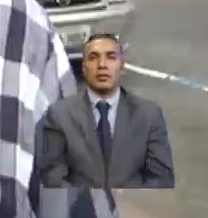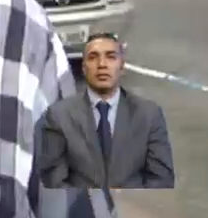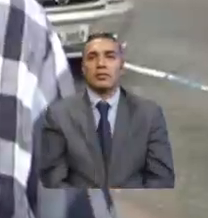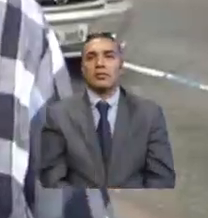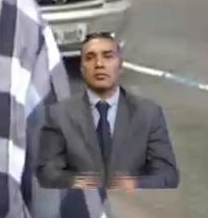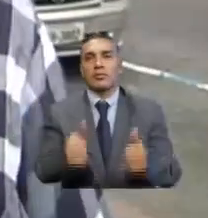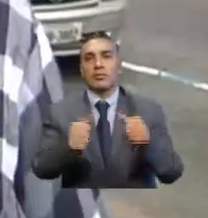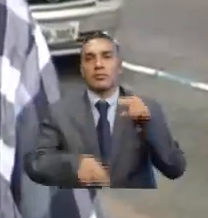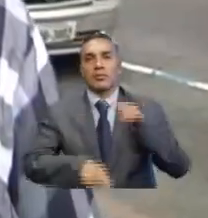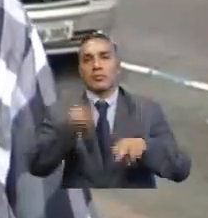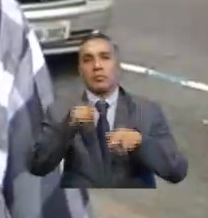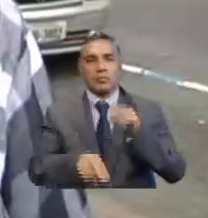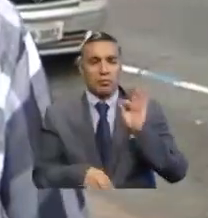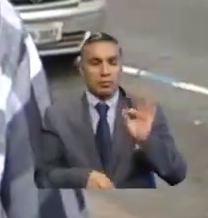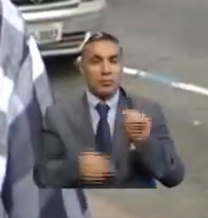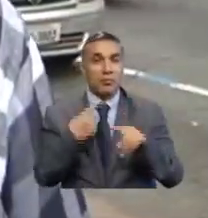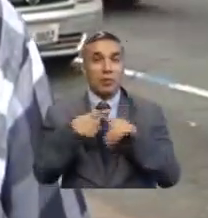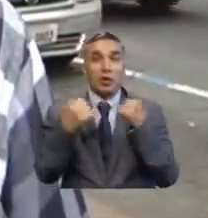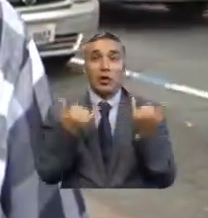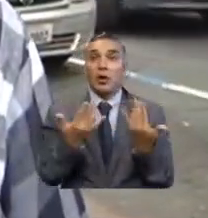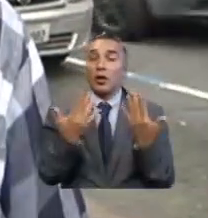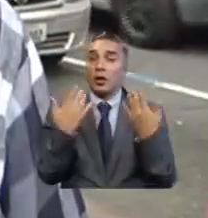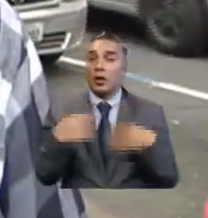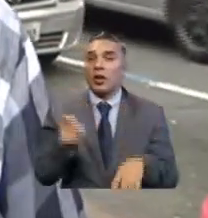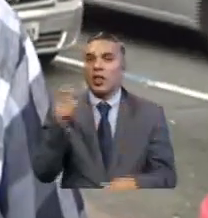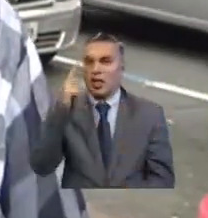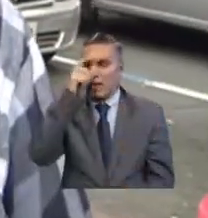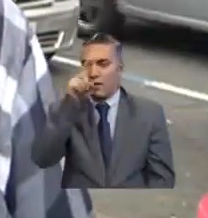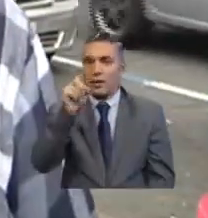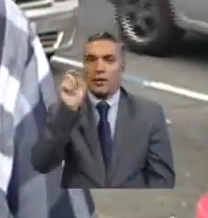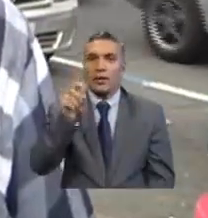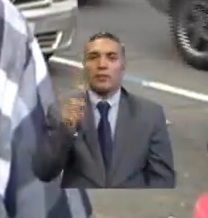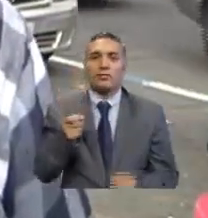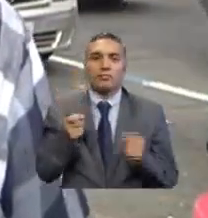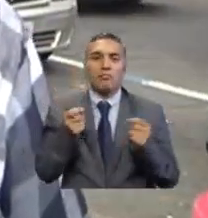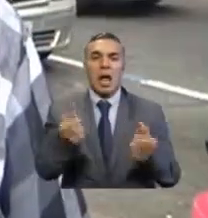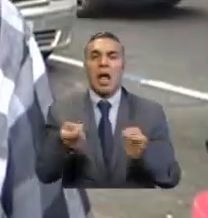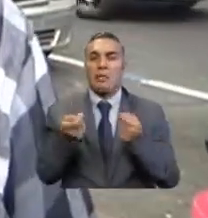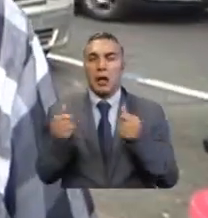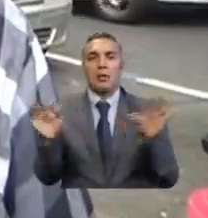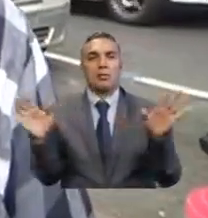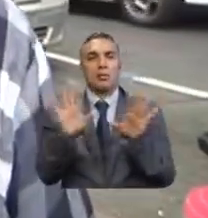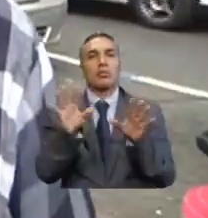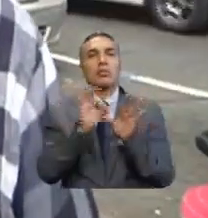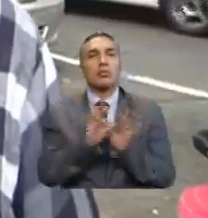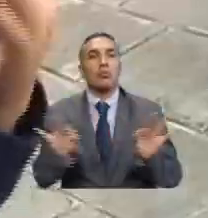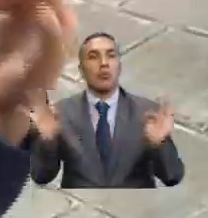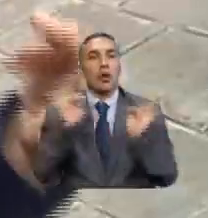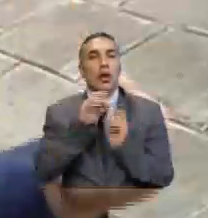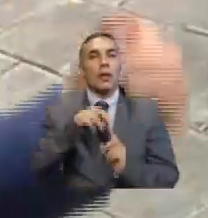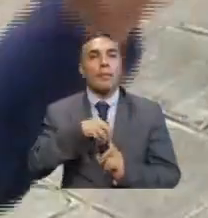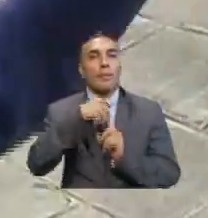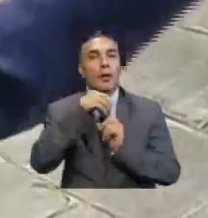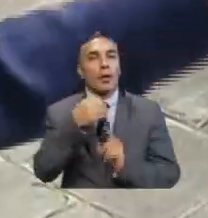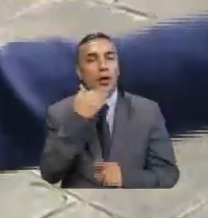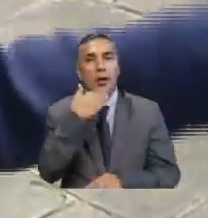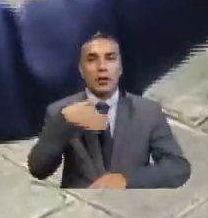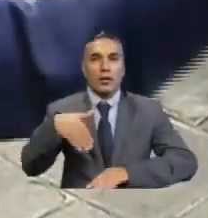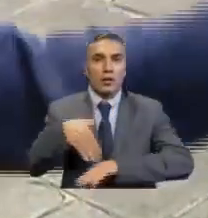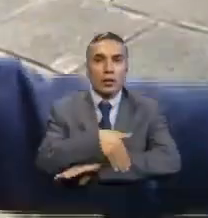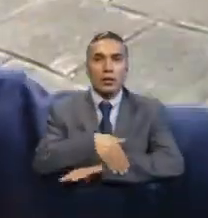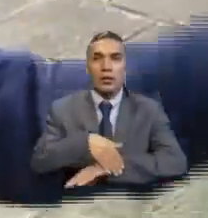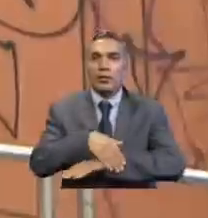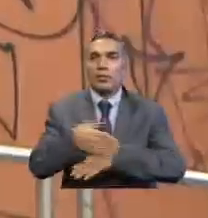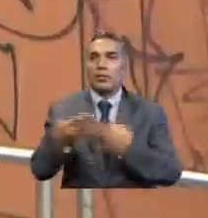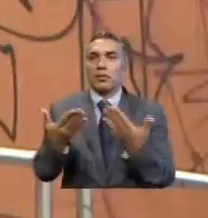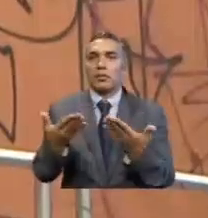obras, ¿no? Pero creo que en este tiempo es un poco complicado. Hay que medir las necesidades que tenemos como ciudadanos. Carreteras, a mantenimiento